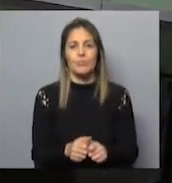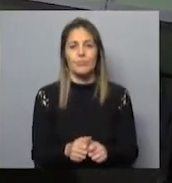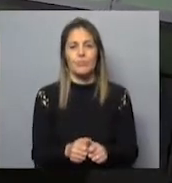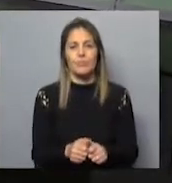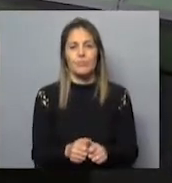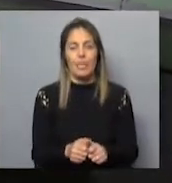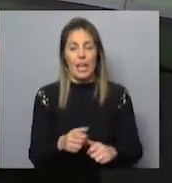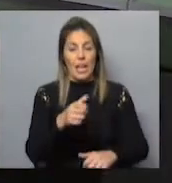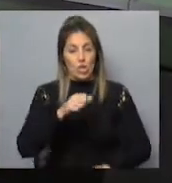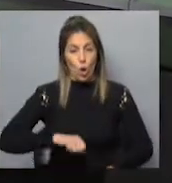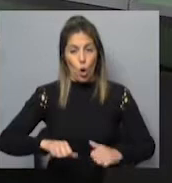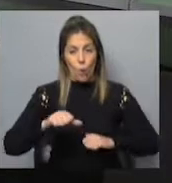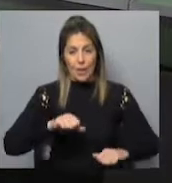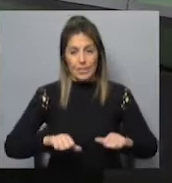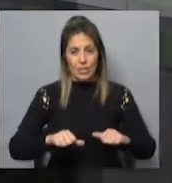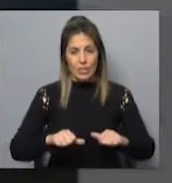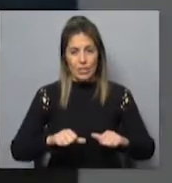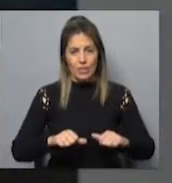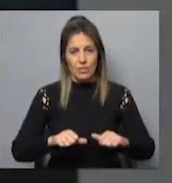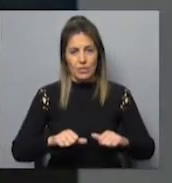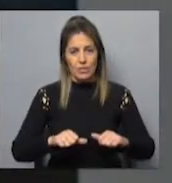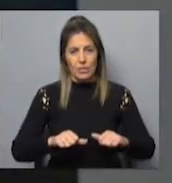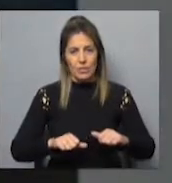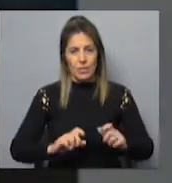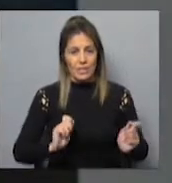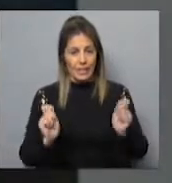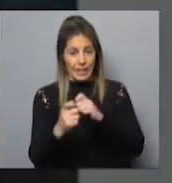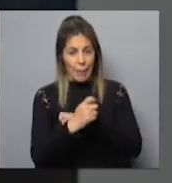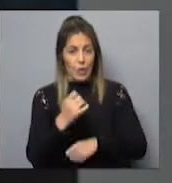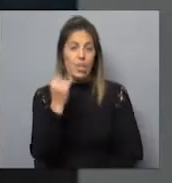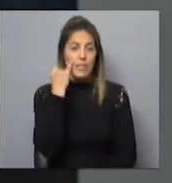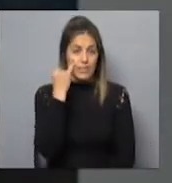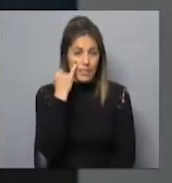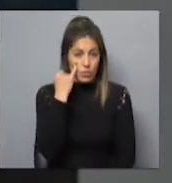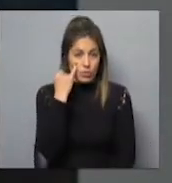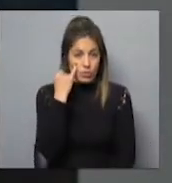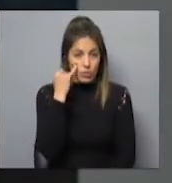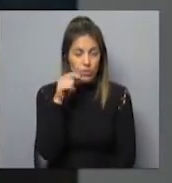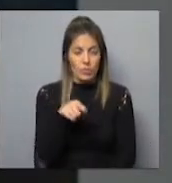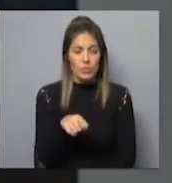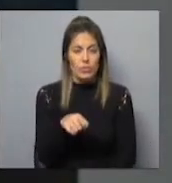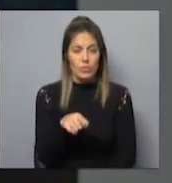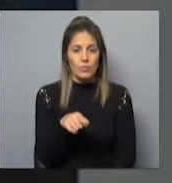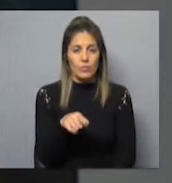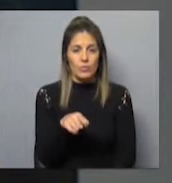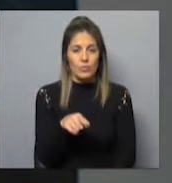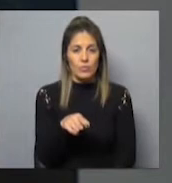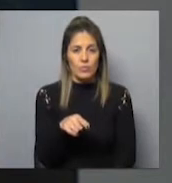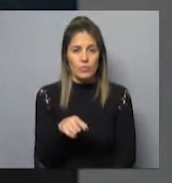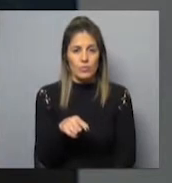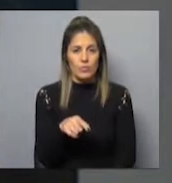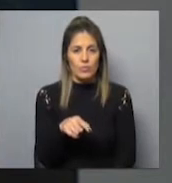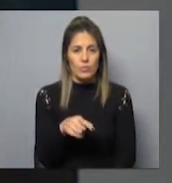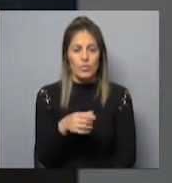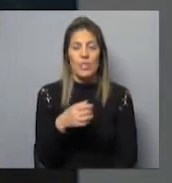las operaciones de reasignación de sexo no la sacan a